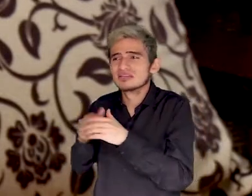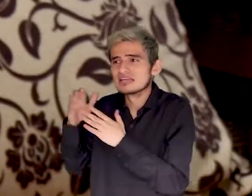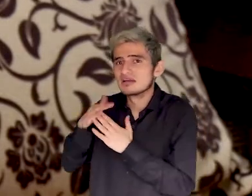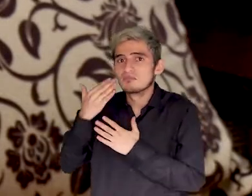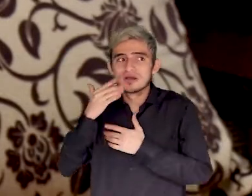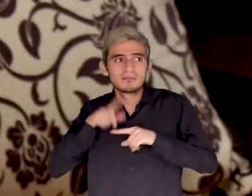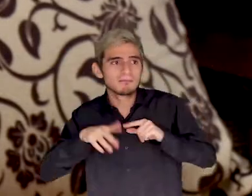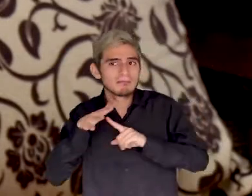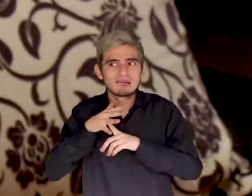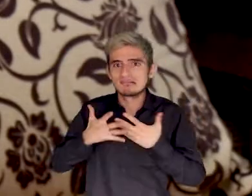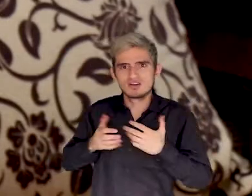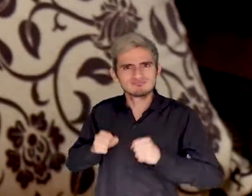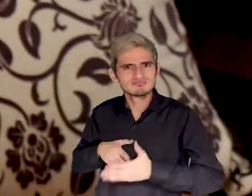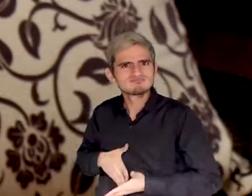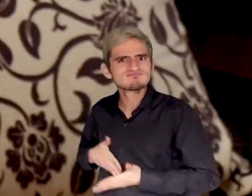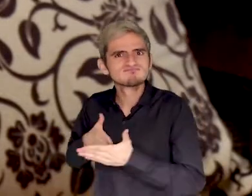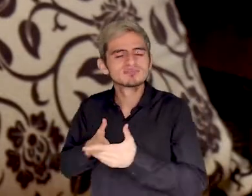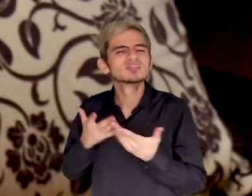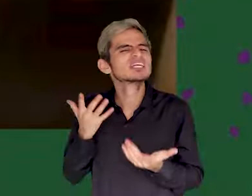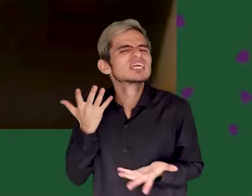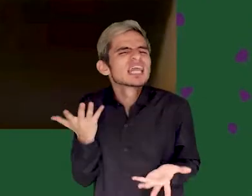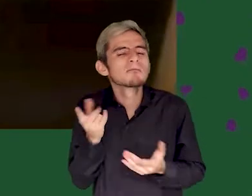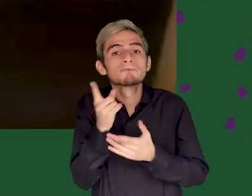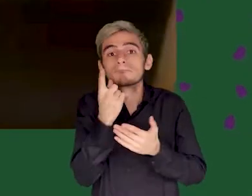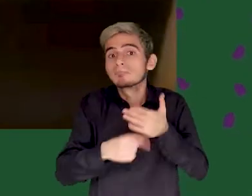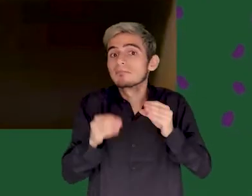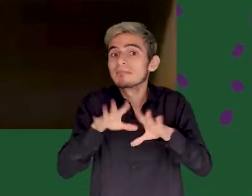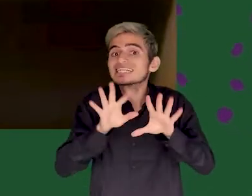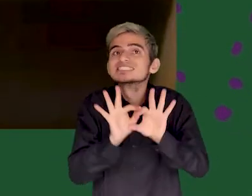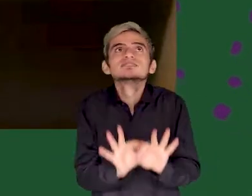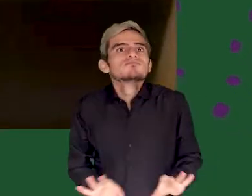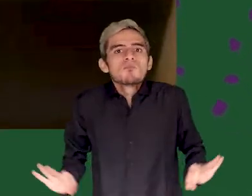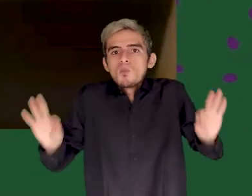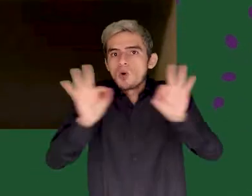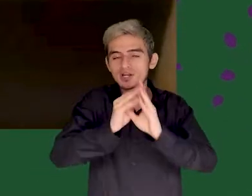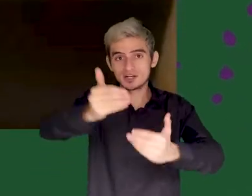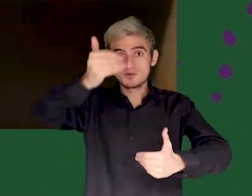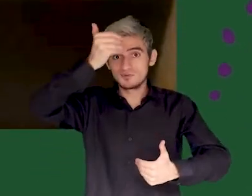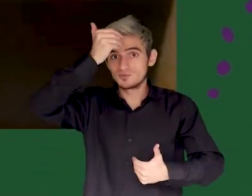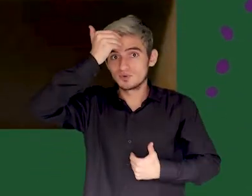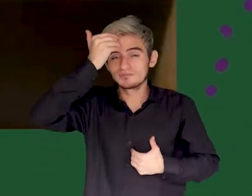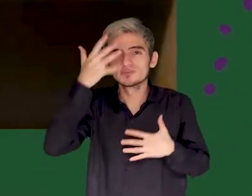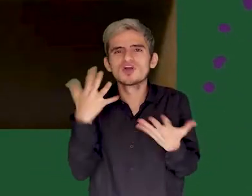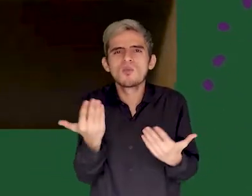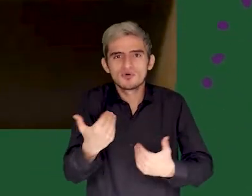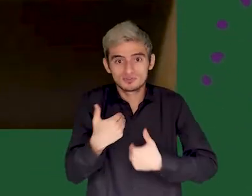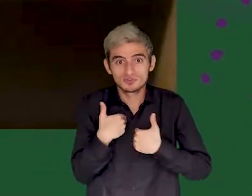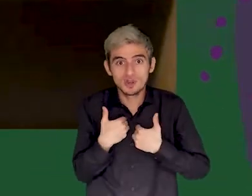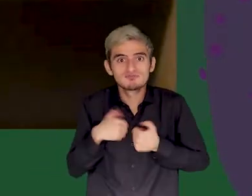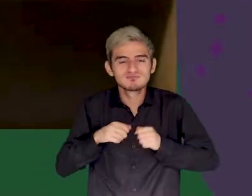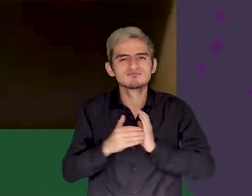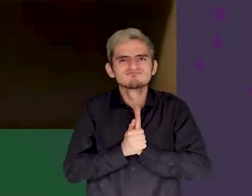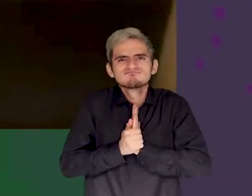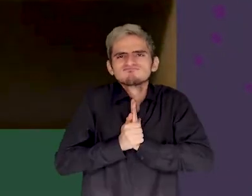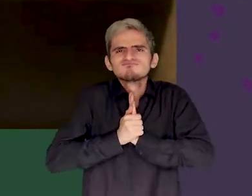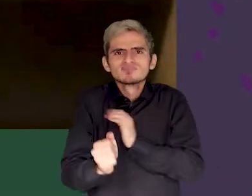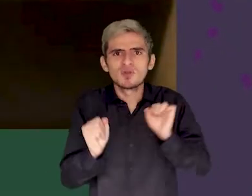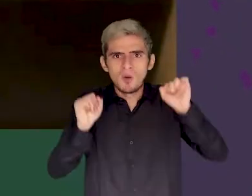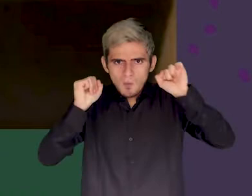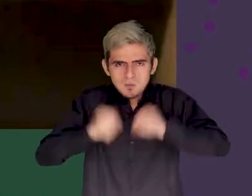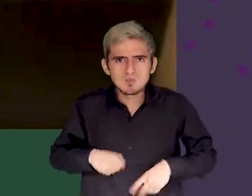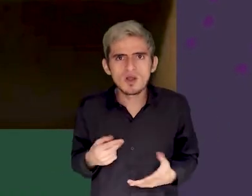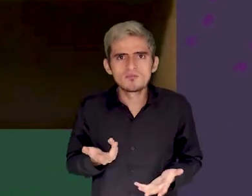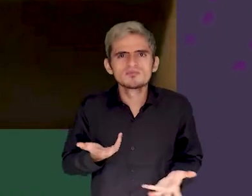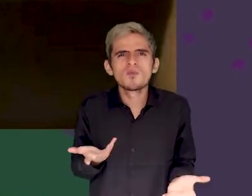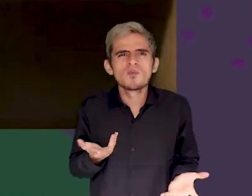eso. No hay manera. Lo primero es creernos, o sea,